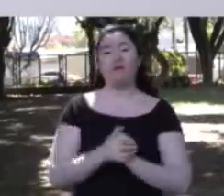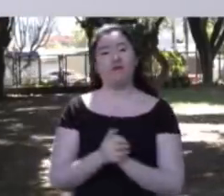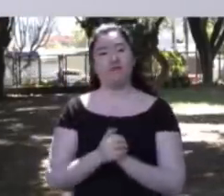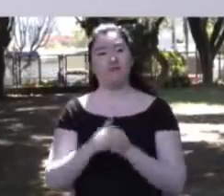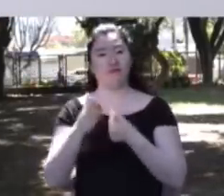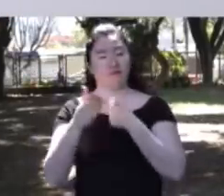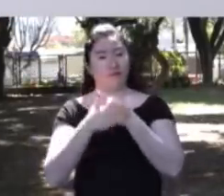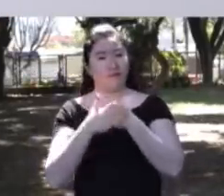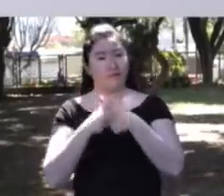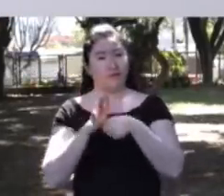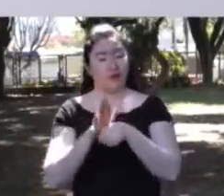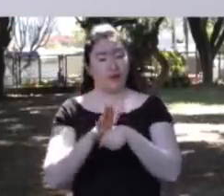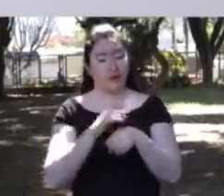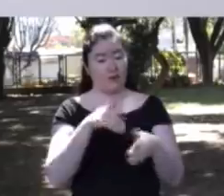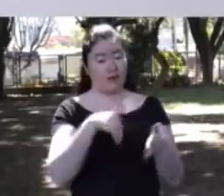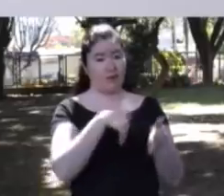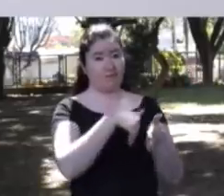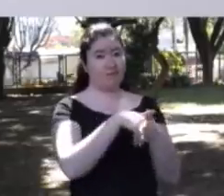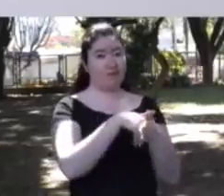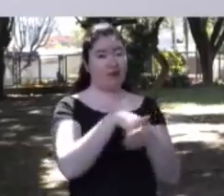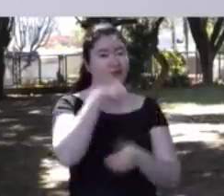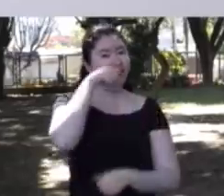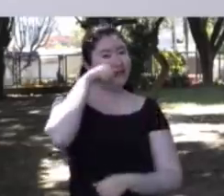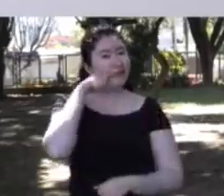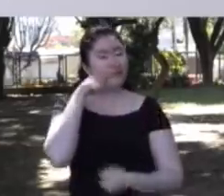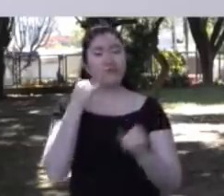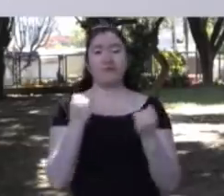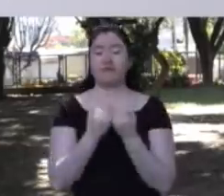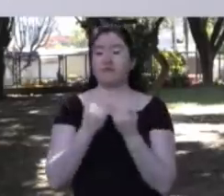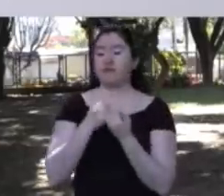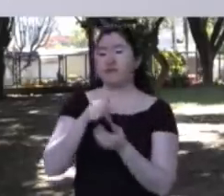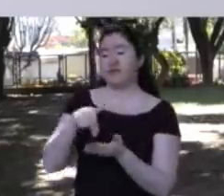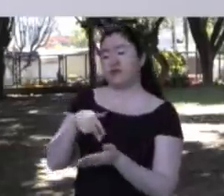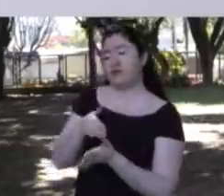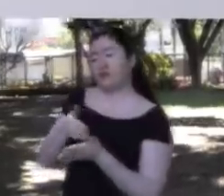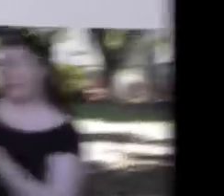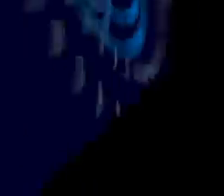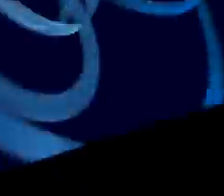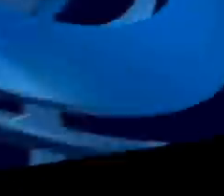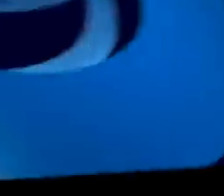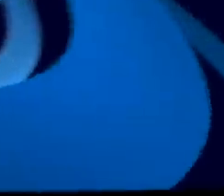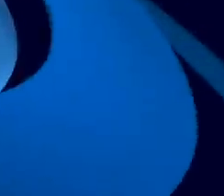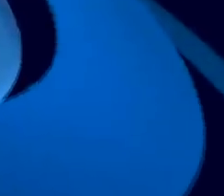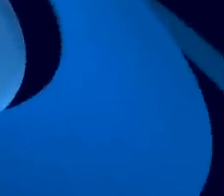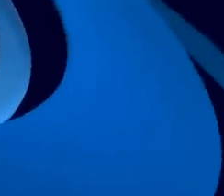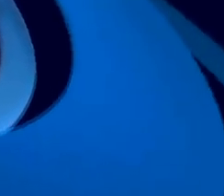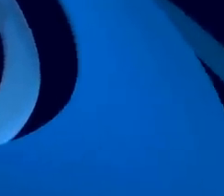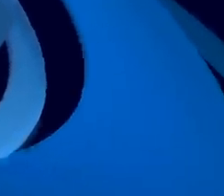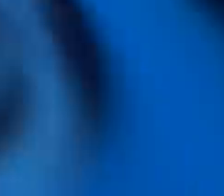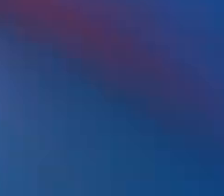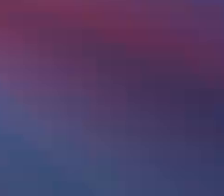hacia Metro Zapata, y también se está construyendo sendero seguro hacia Río Churubusco.